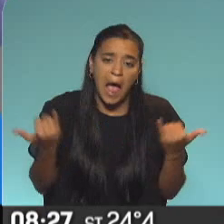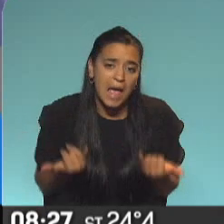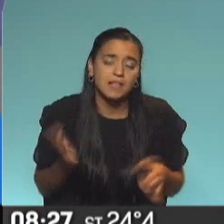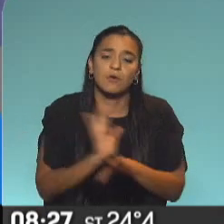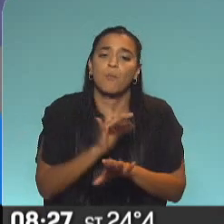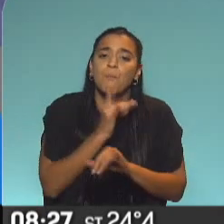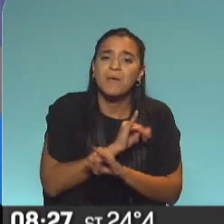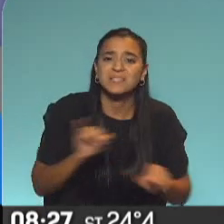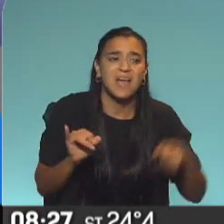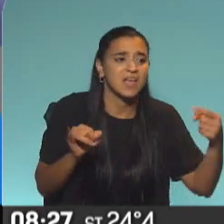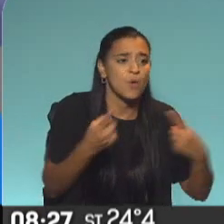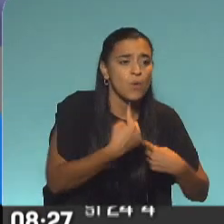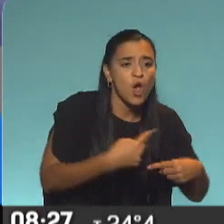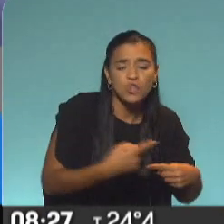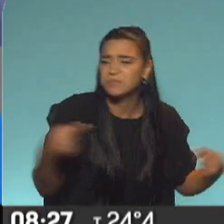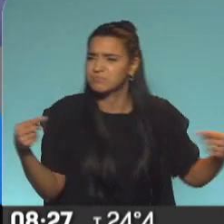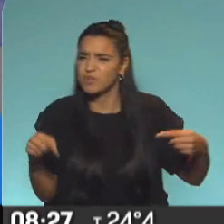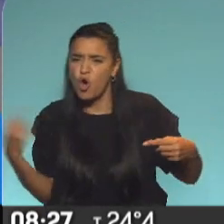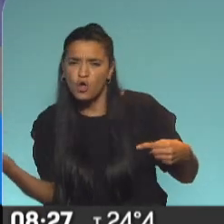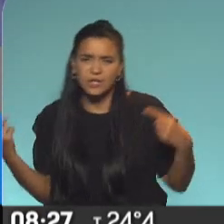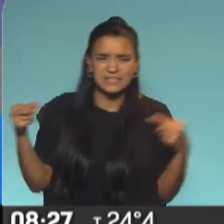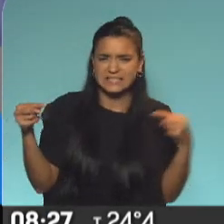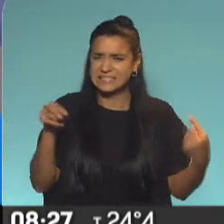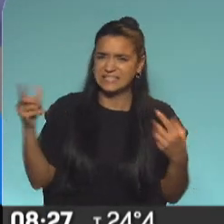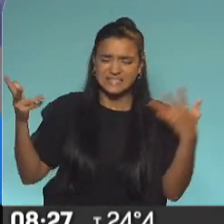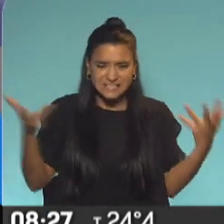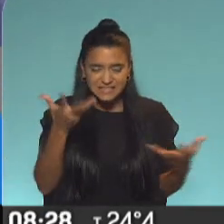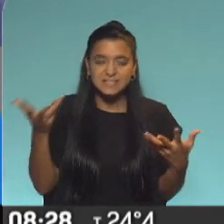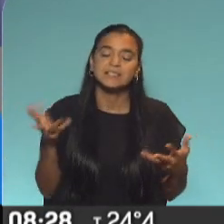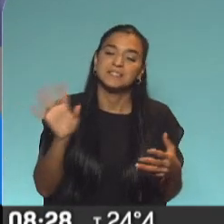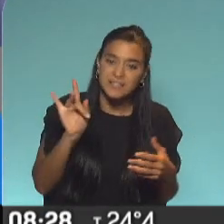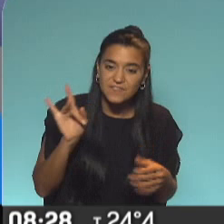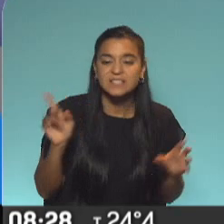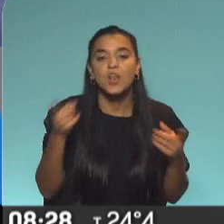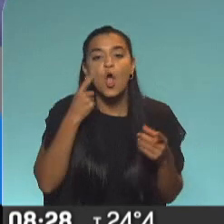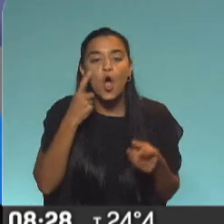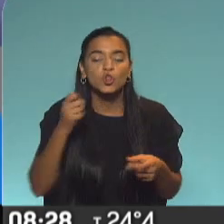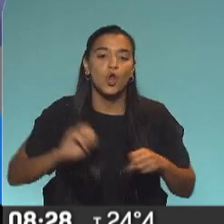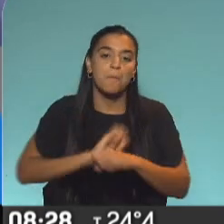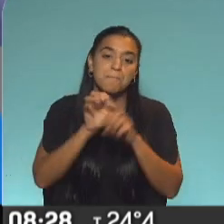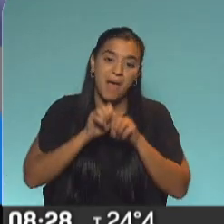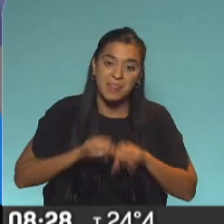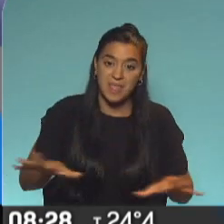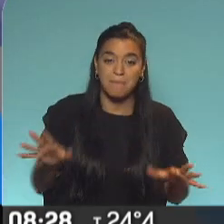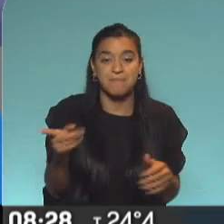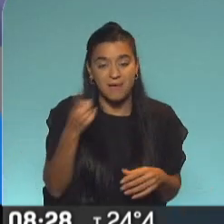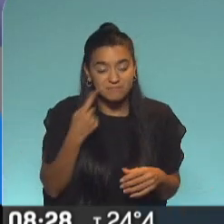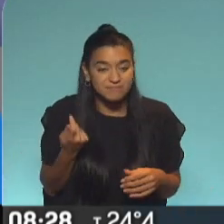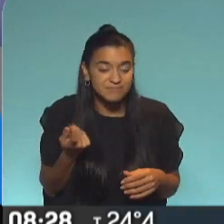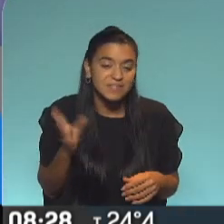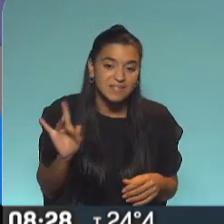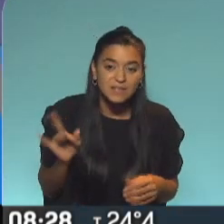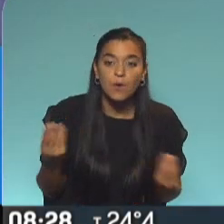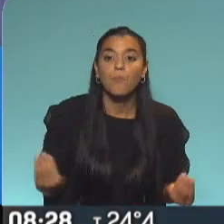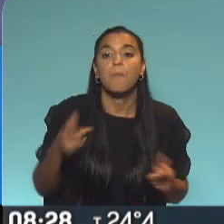mensajes contradictorios y eso también dificultó el control de la pandemia, porque lógicamente las personas legas, los